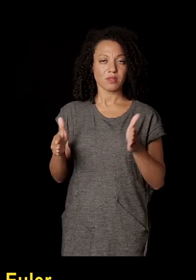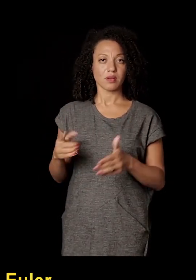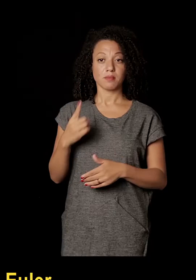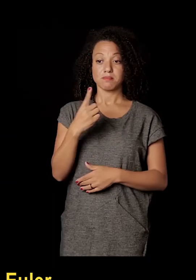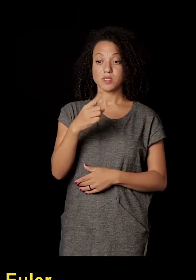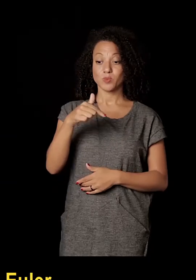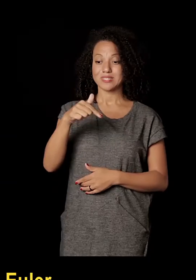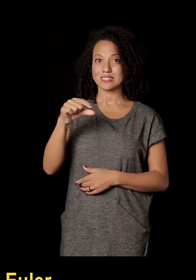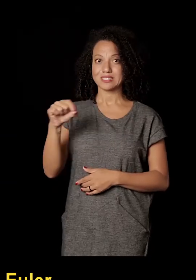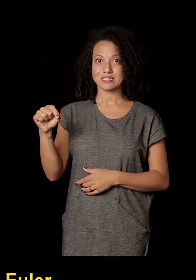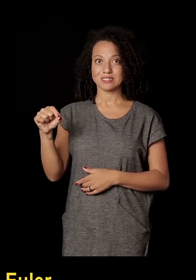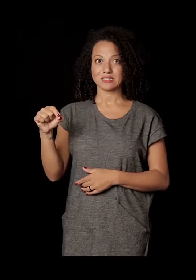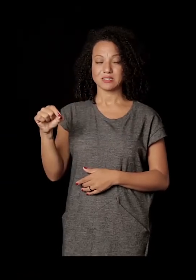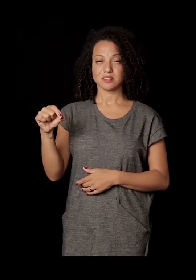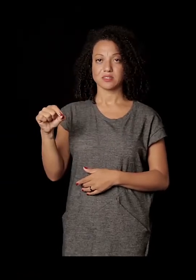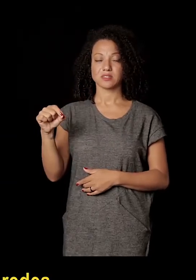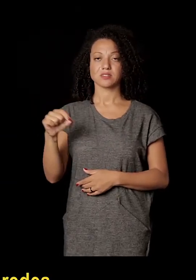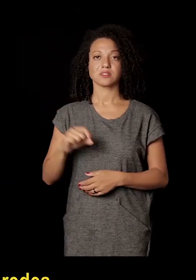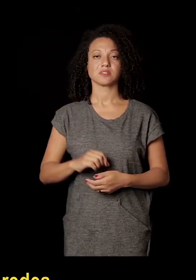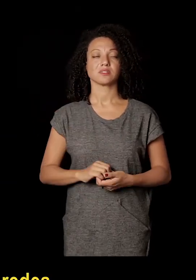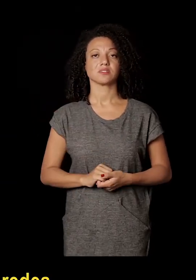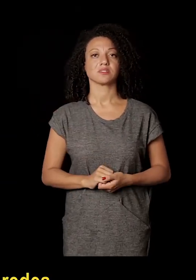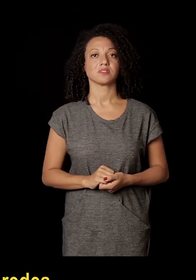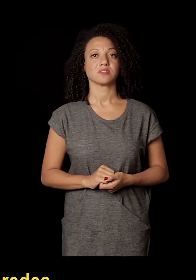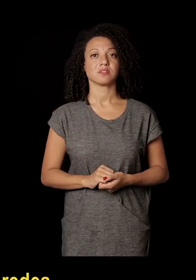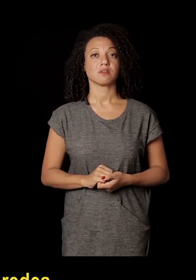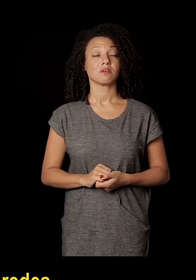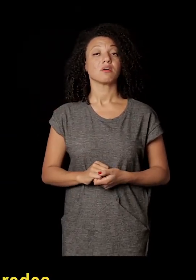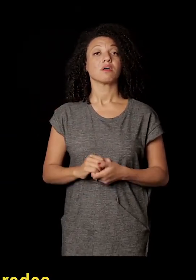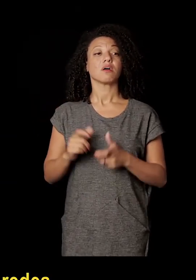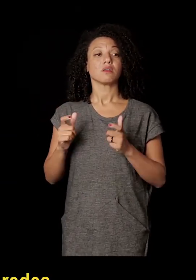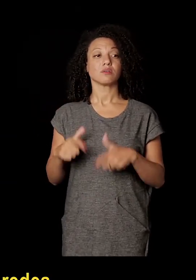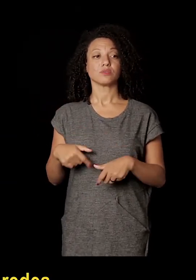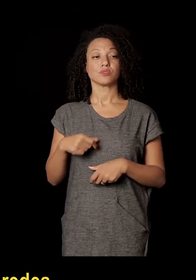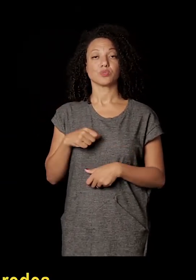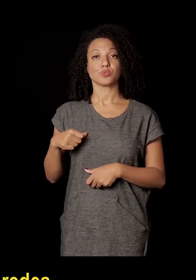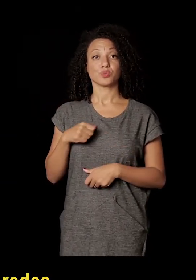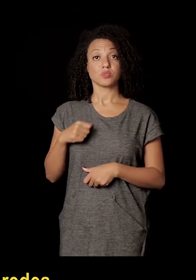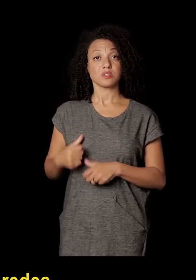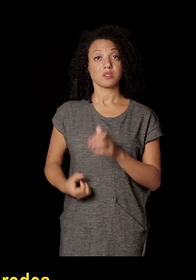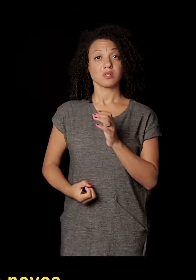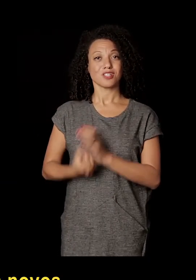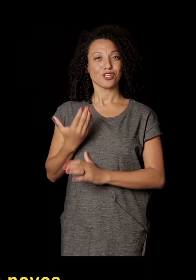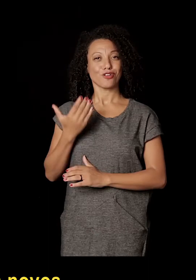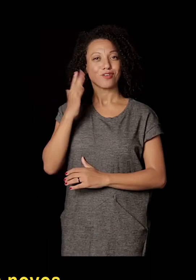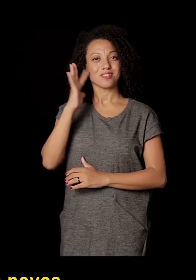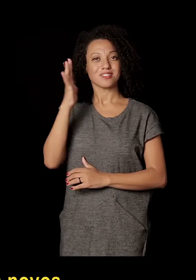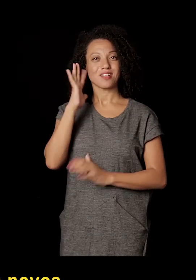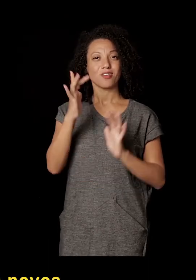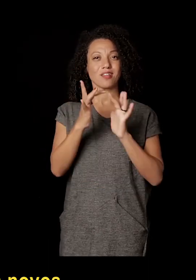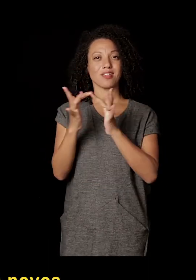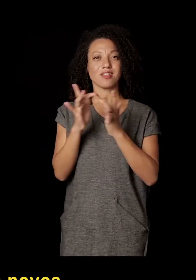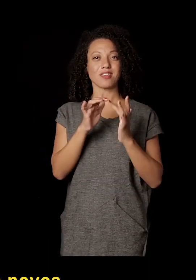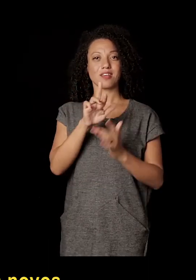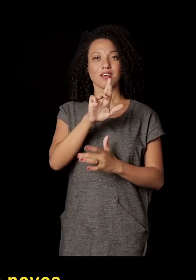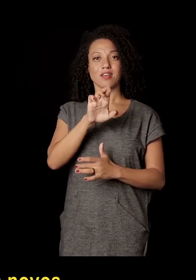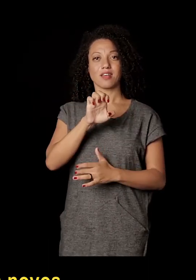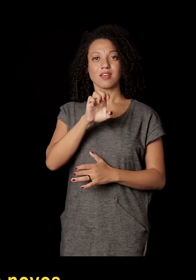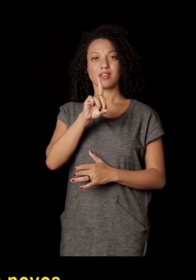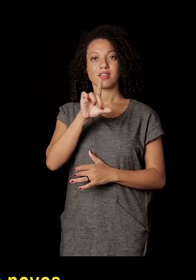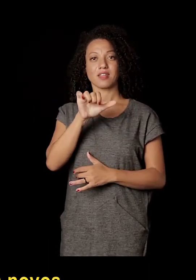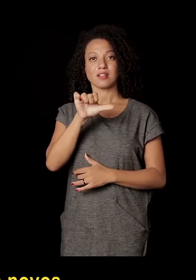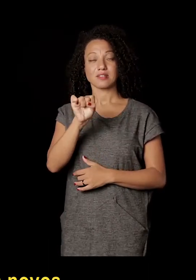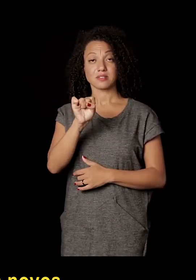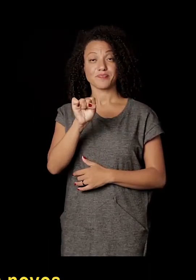de los 1700 en Suiza y que creó la teoría de las redes. Él decía básicamente